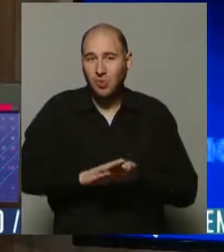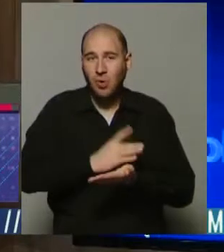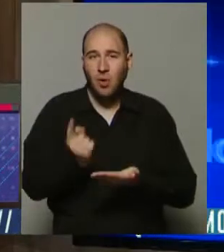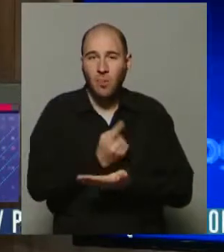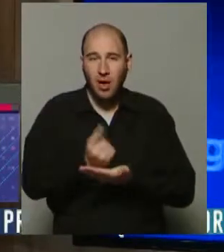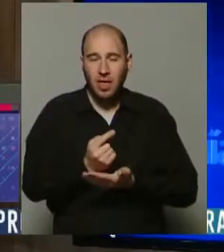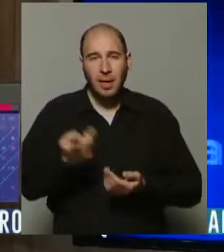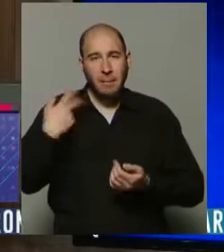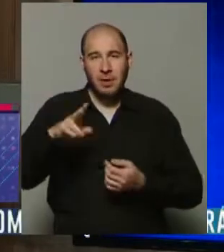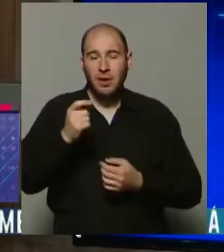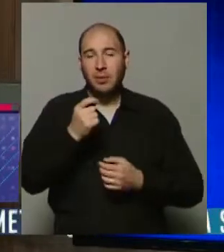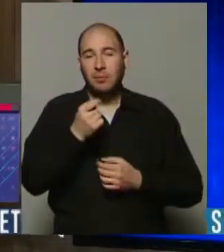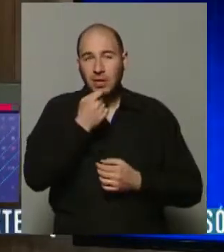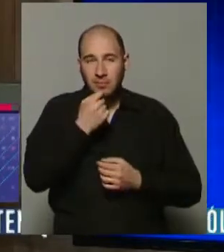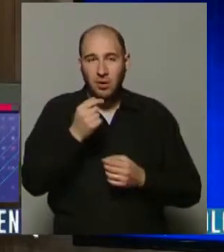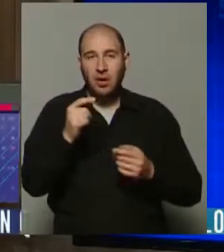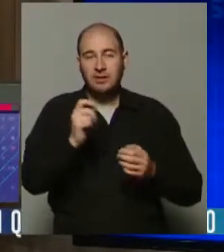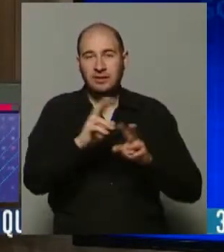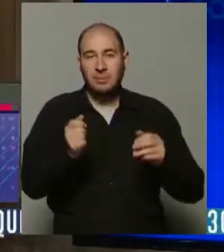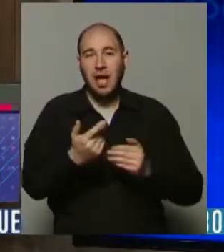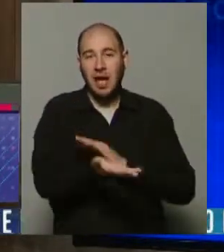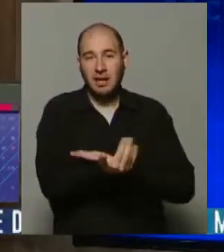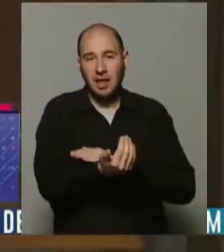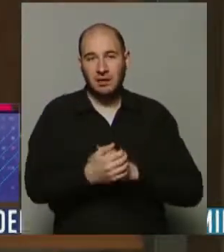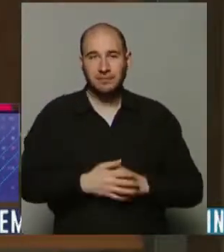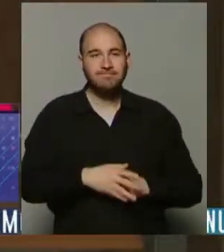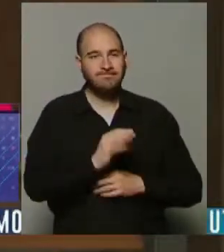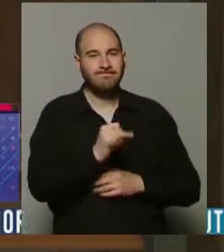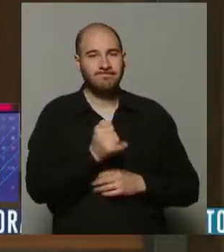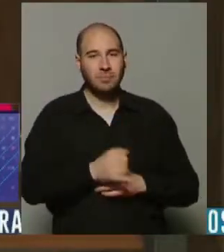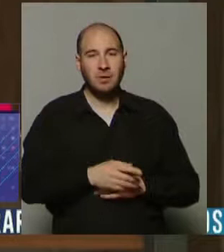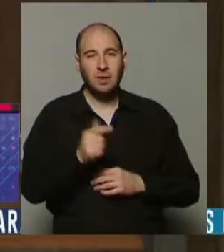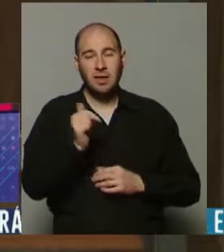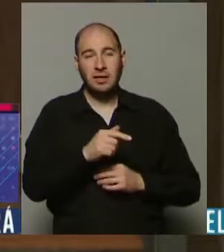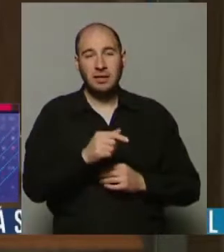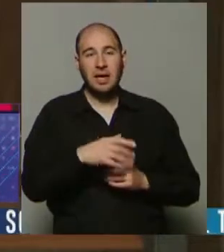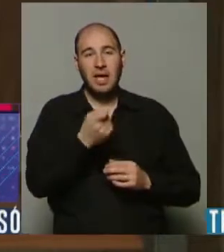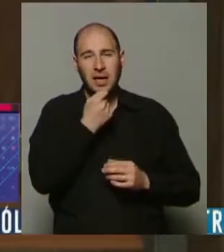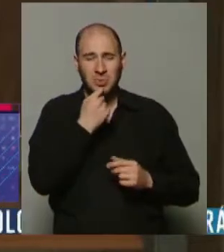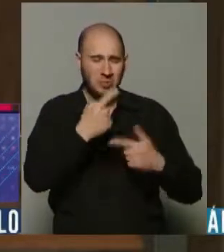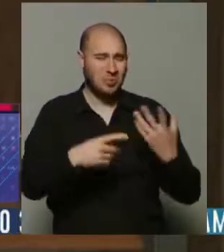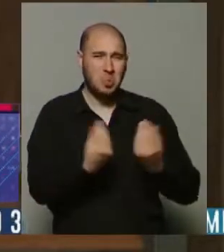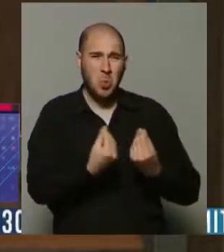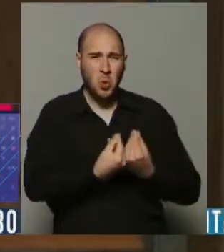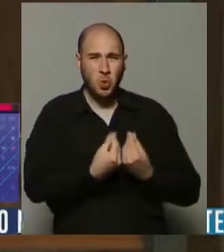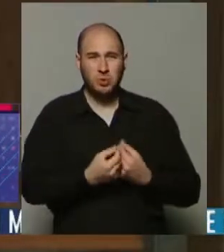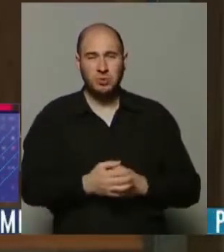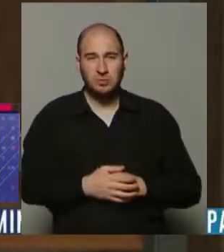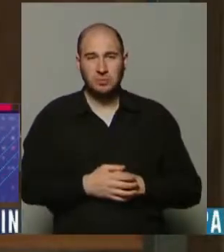si tienen que tener en cuenta un rubro como es el rubro alquileres. Tal cual, de esos ejemplos hay un montón, porque